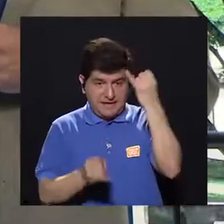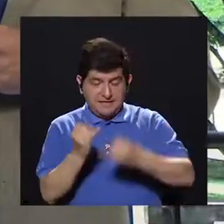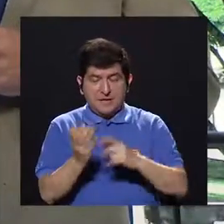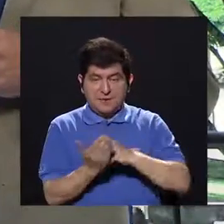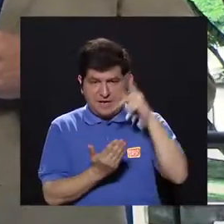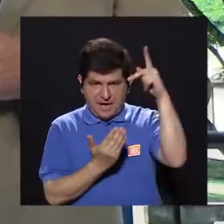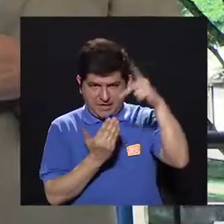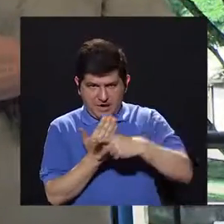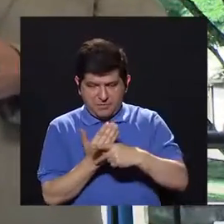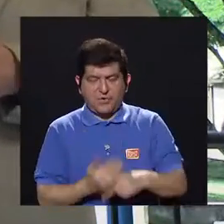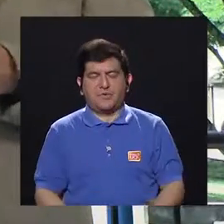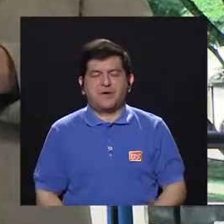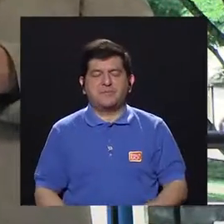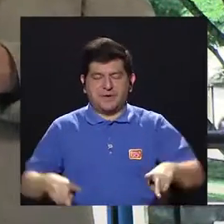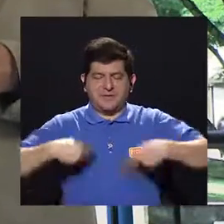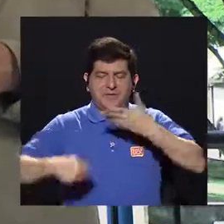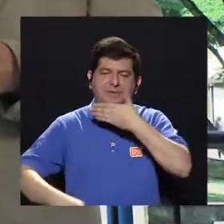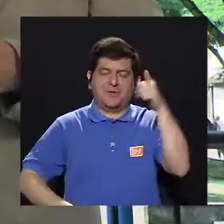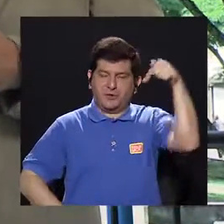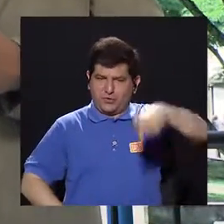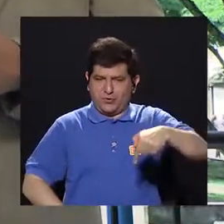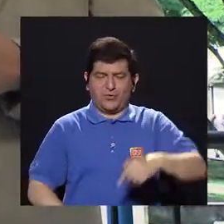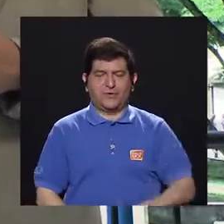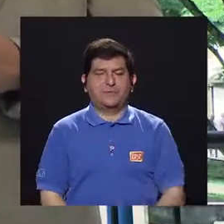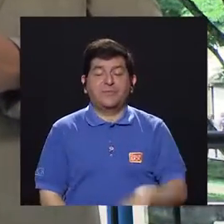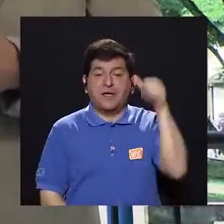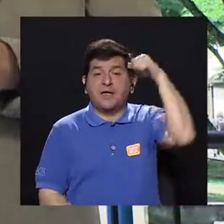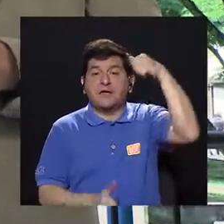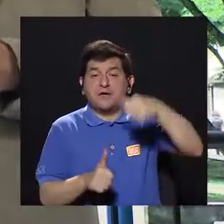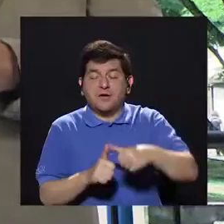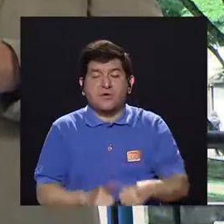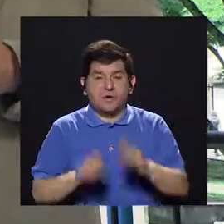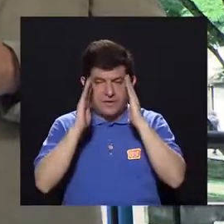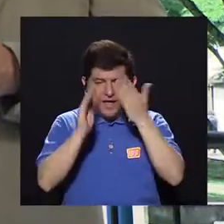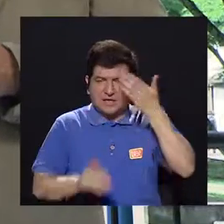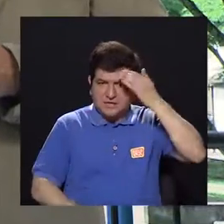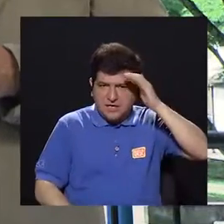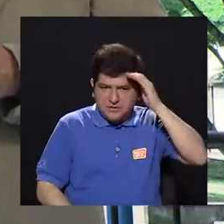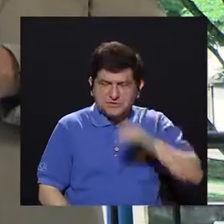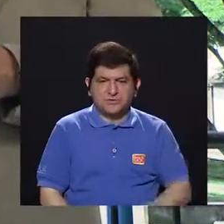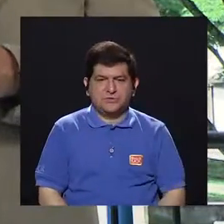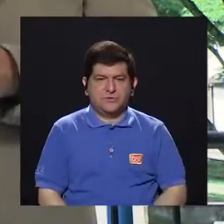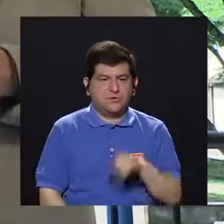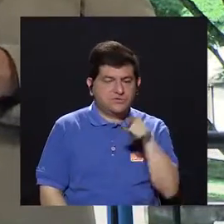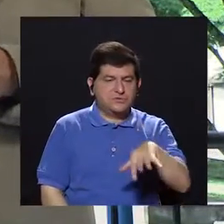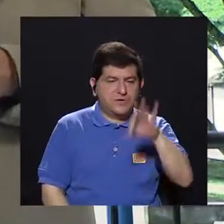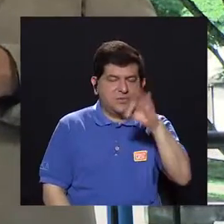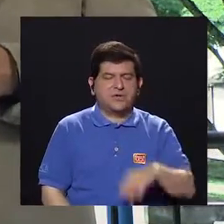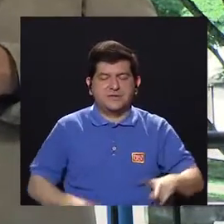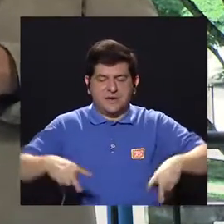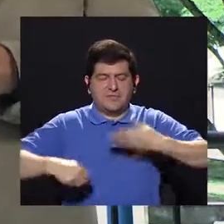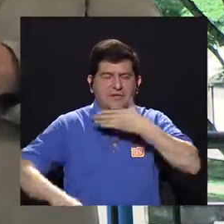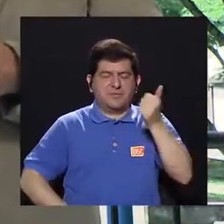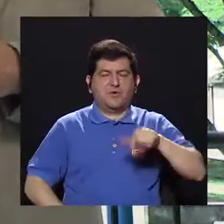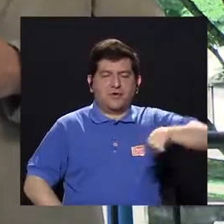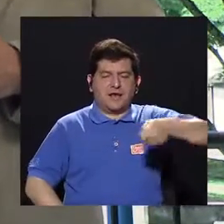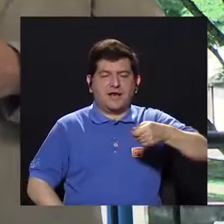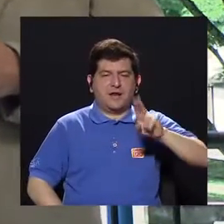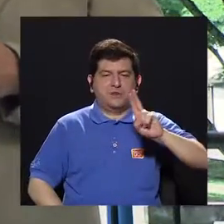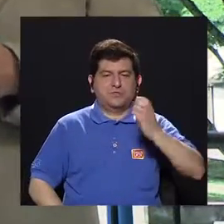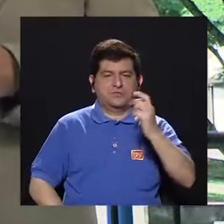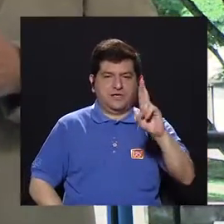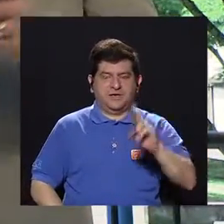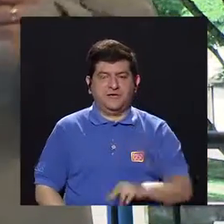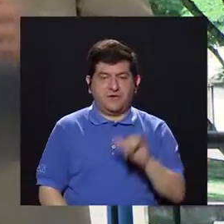Gracias. Con esto terminamos un capítulo más de su programa Vivir Mejor. Recuerde seguirnos en Facebook, nos encuentra como Vivir Mejor,